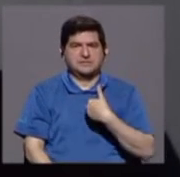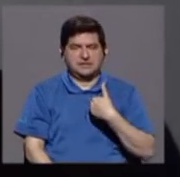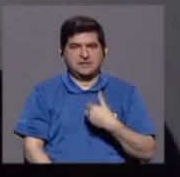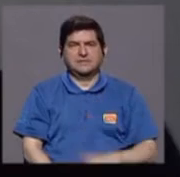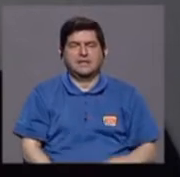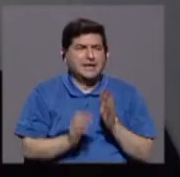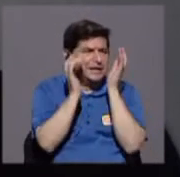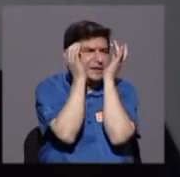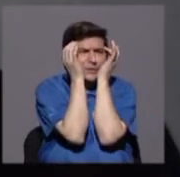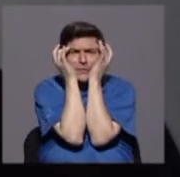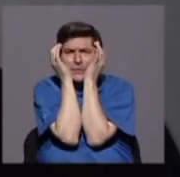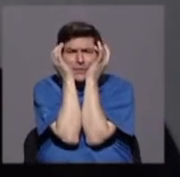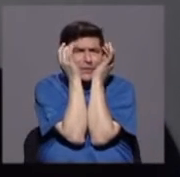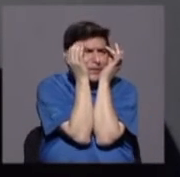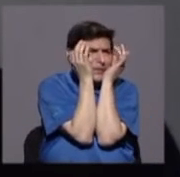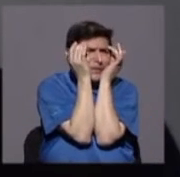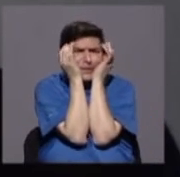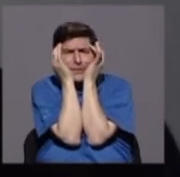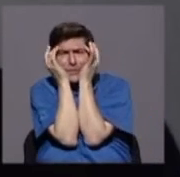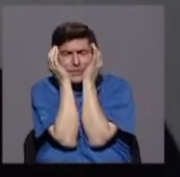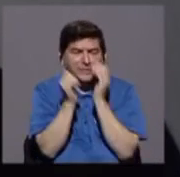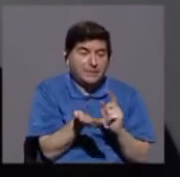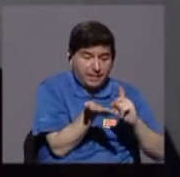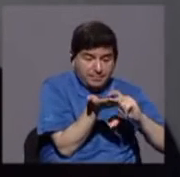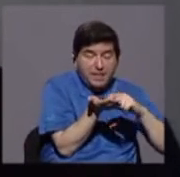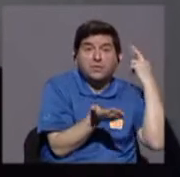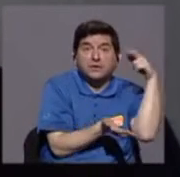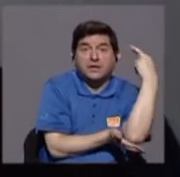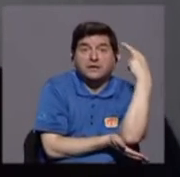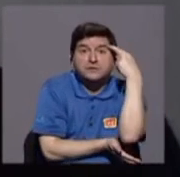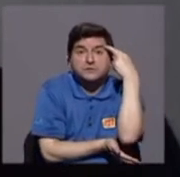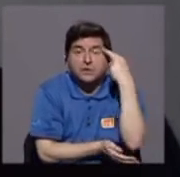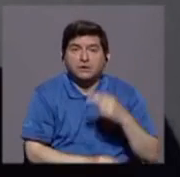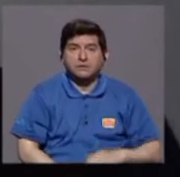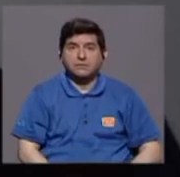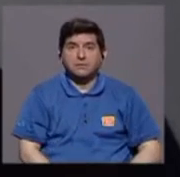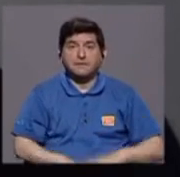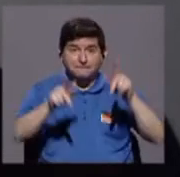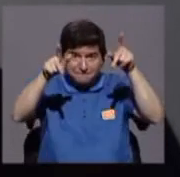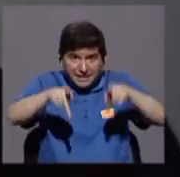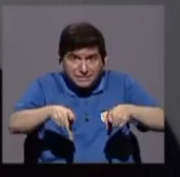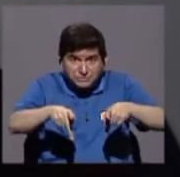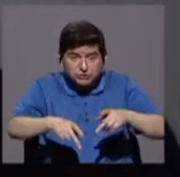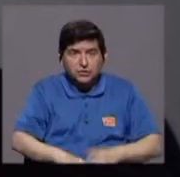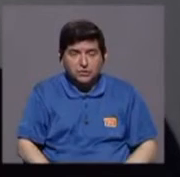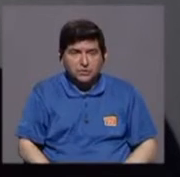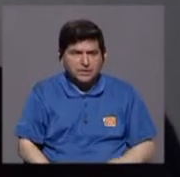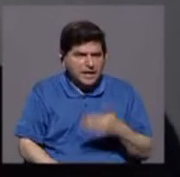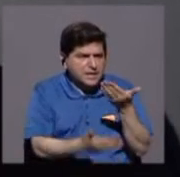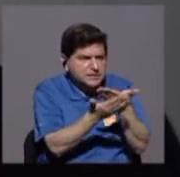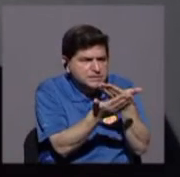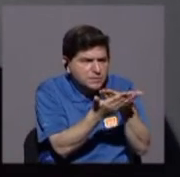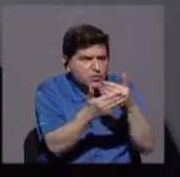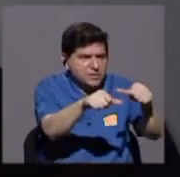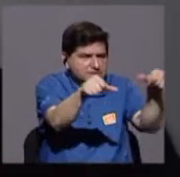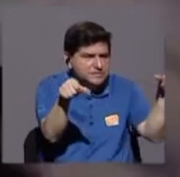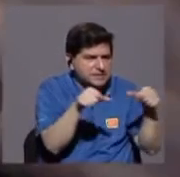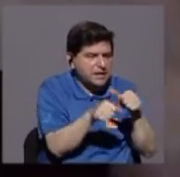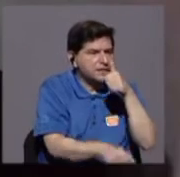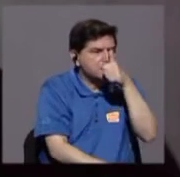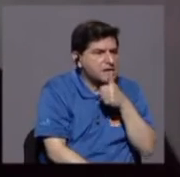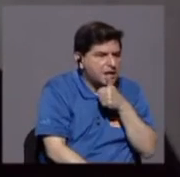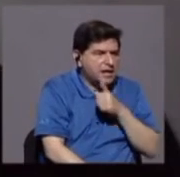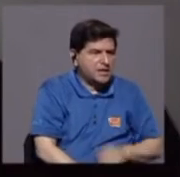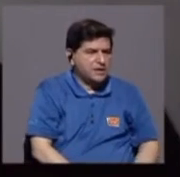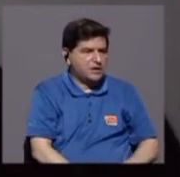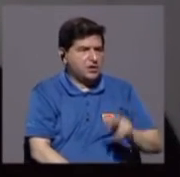agobio por el endeudamiento, las personas que en la muestra son del sector privado andan en el